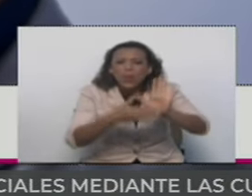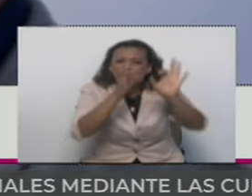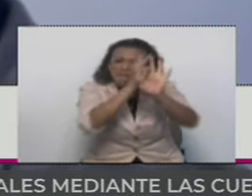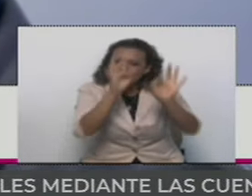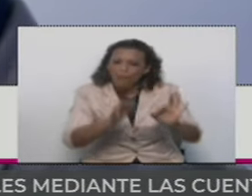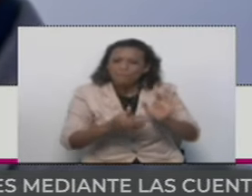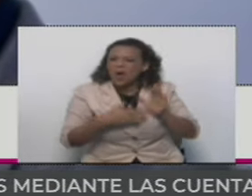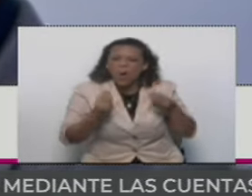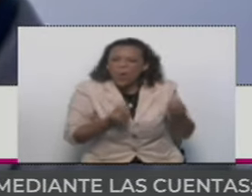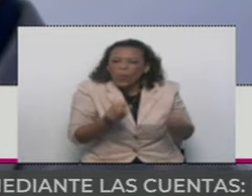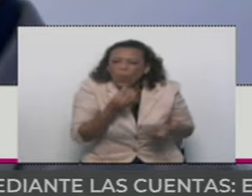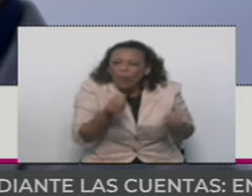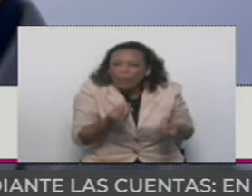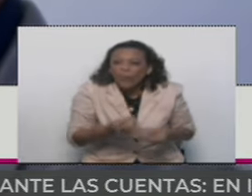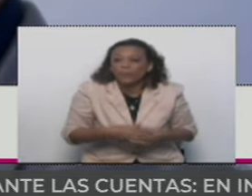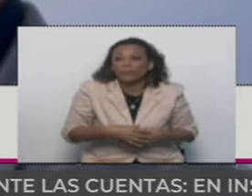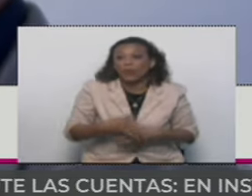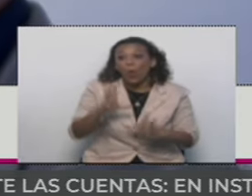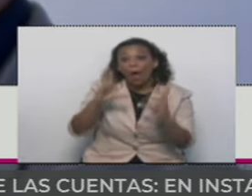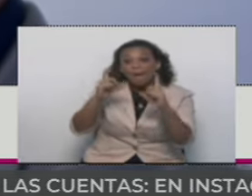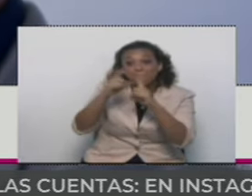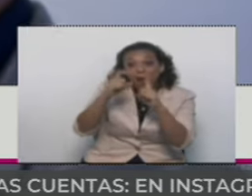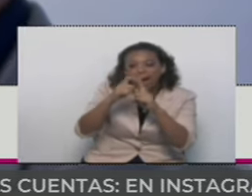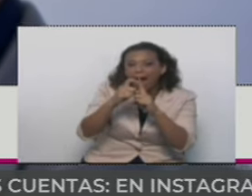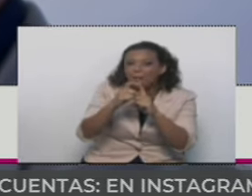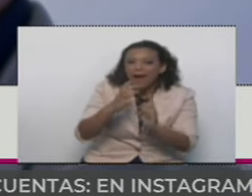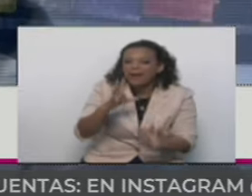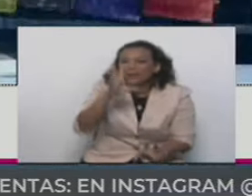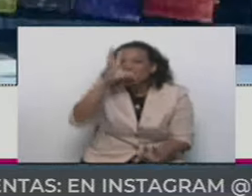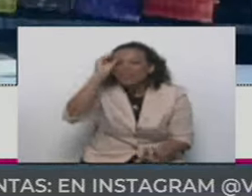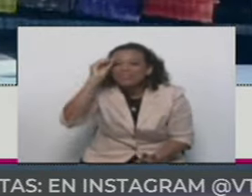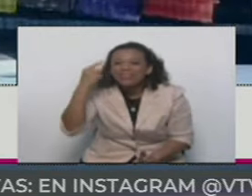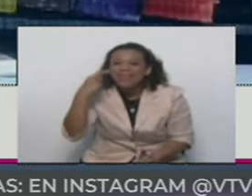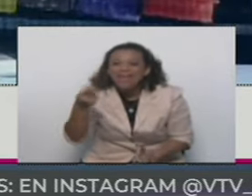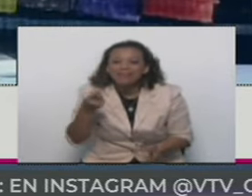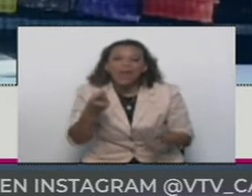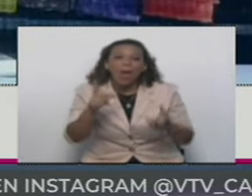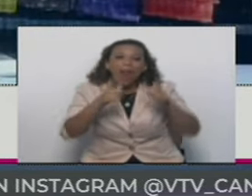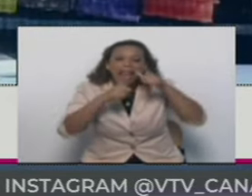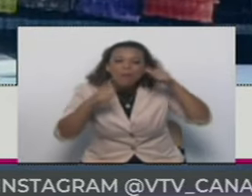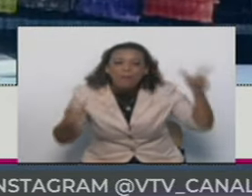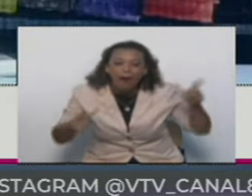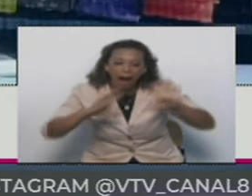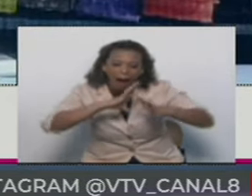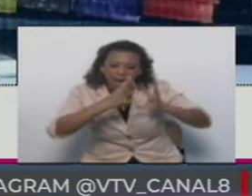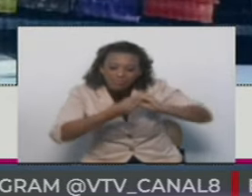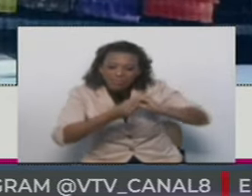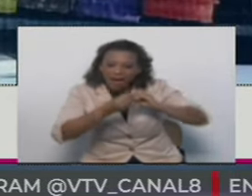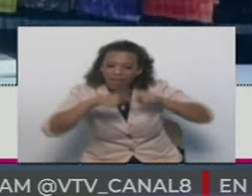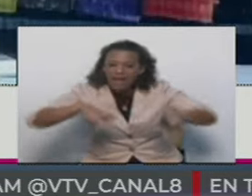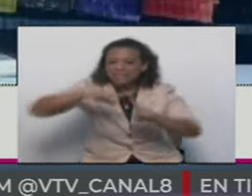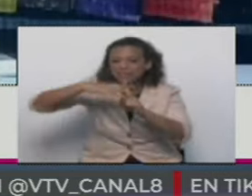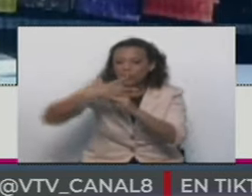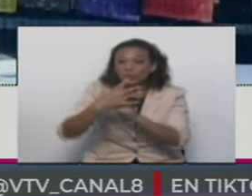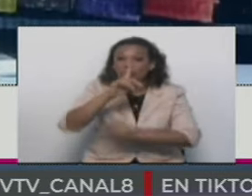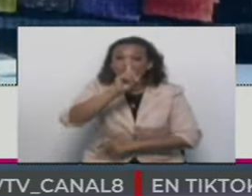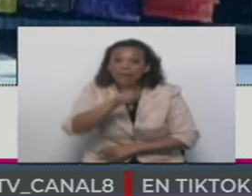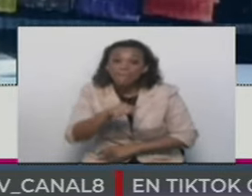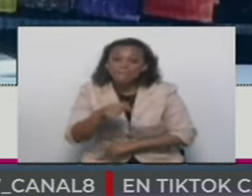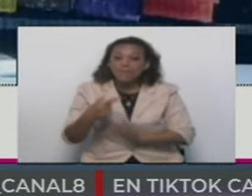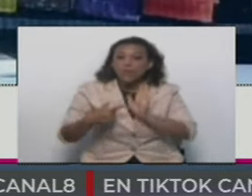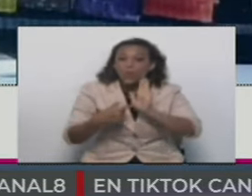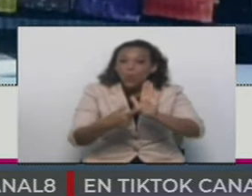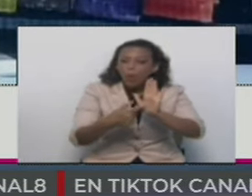manera, con las palabras que uno puede entender, con el lenguaje apropiado. Y por demás